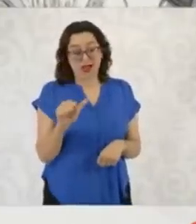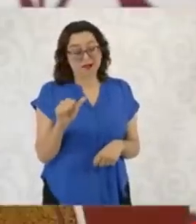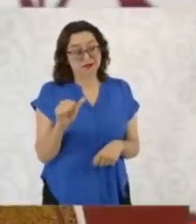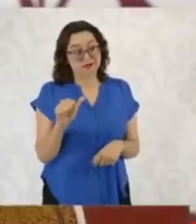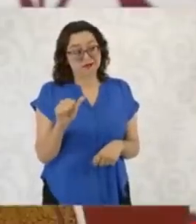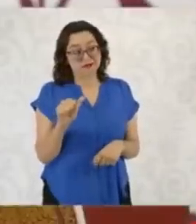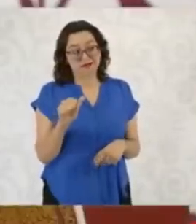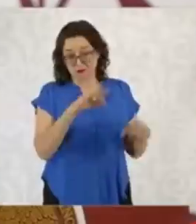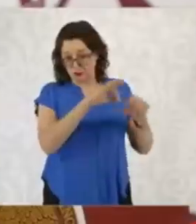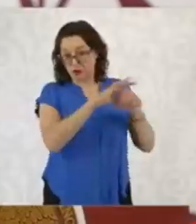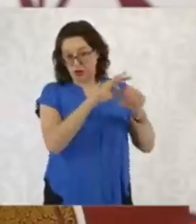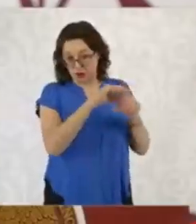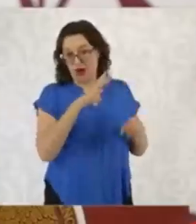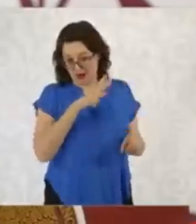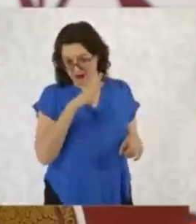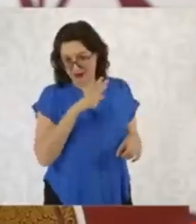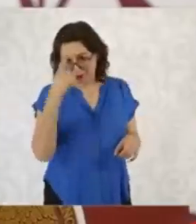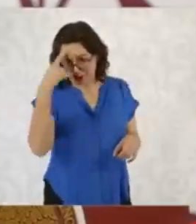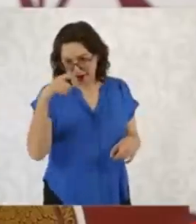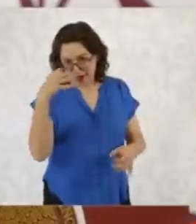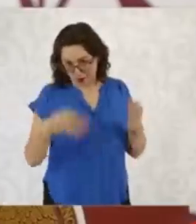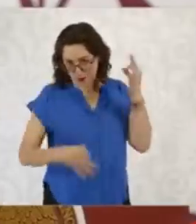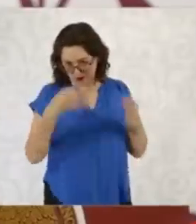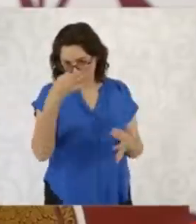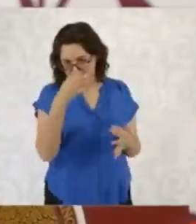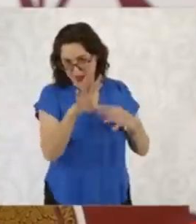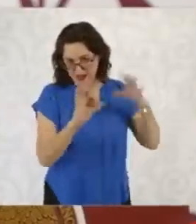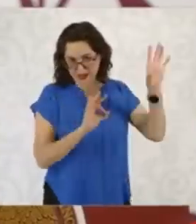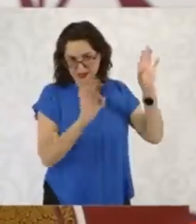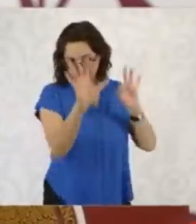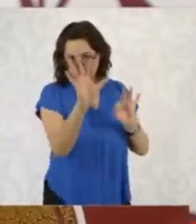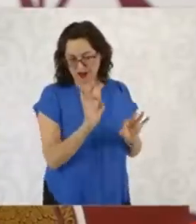coincidentemente. Porque ustedes saben que en Estados Unidos